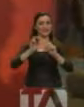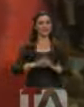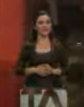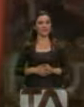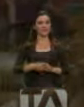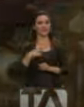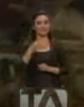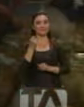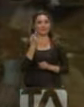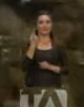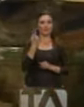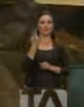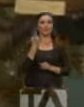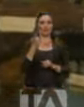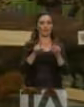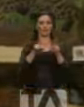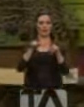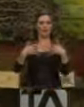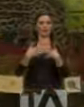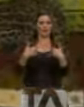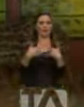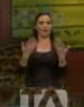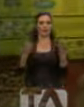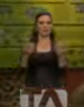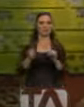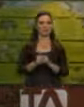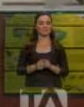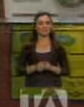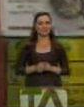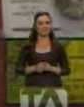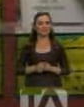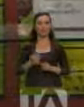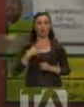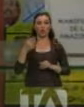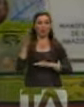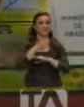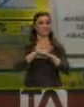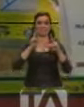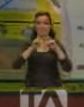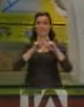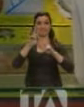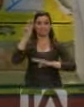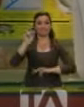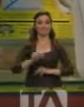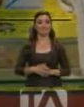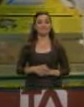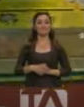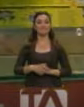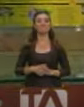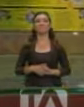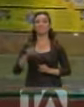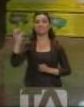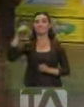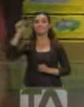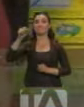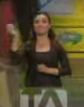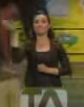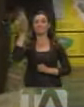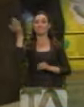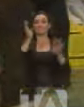estoy asombrada porque he visto muchísimos animales que realmente no conocía. Sí, aquí en esta sala